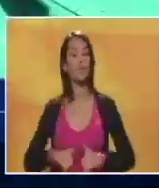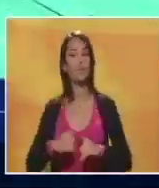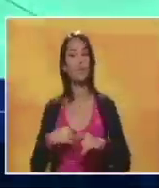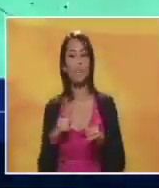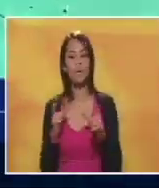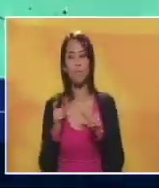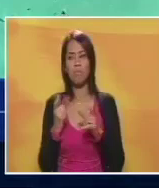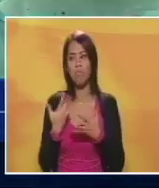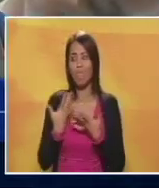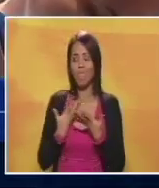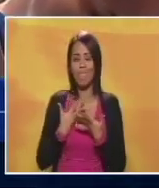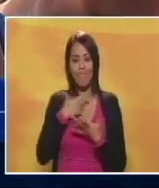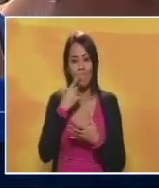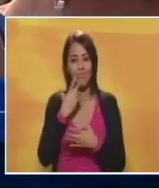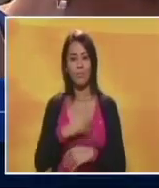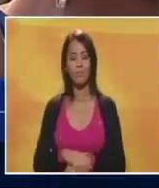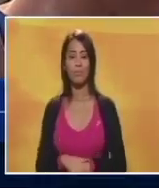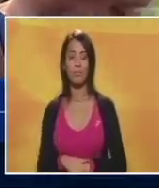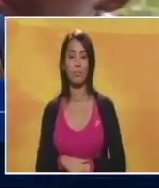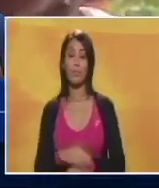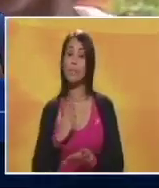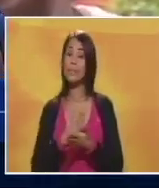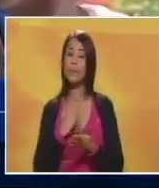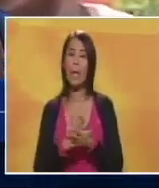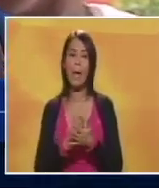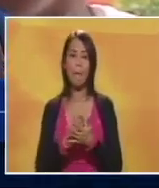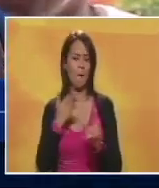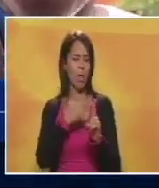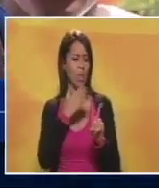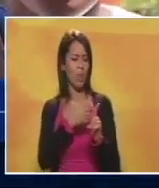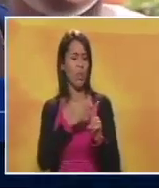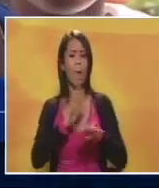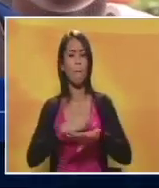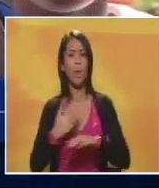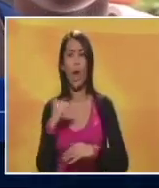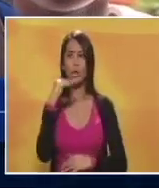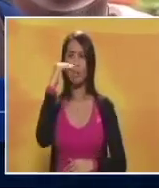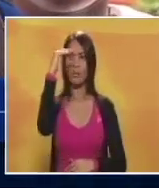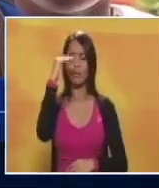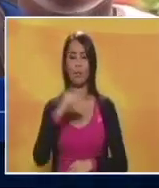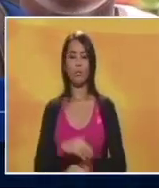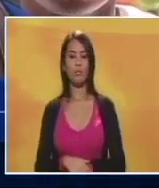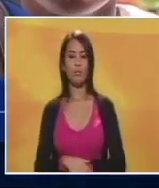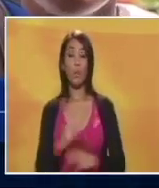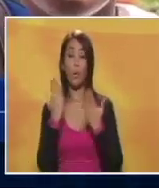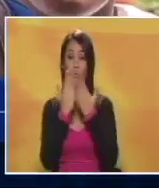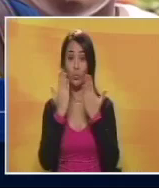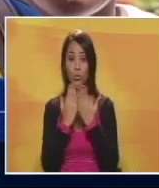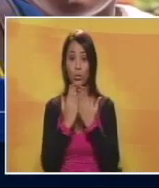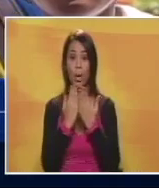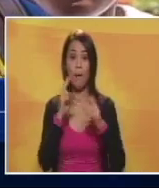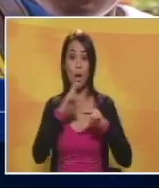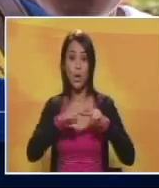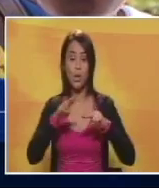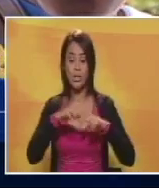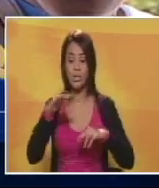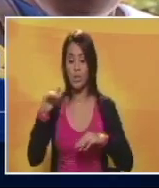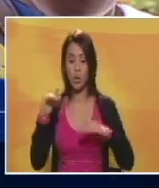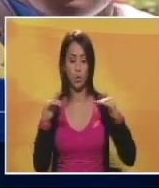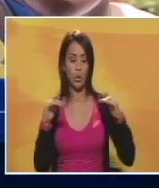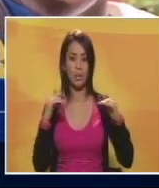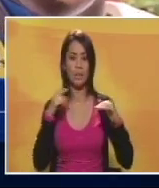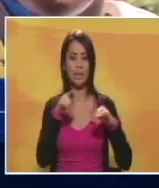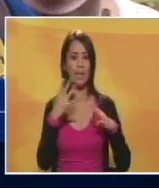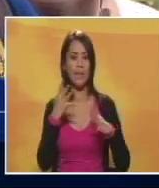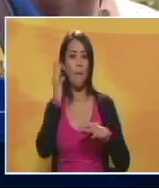aminorar por esta situación. Sí, siempre se metían con ella porque era muy alta y cuando estudiaba los niños pequeños y la más alta del salón